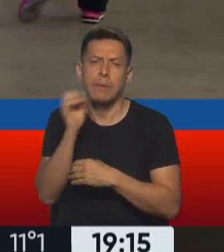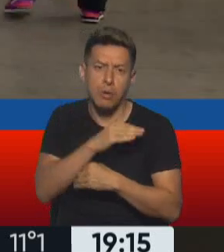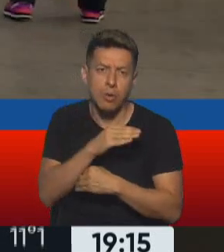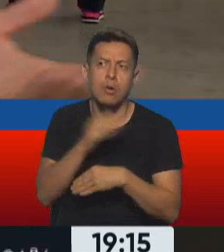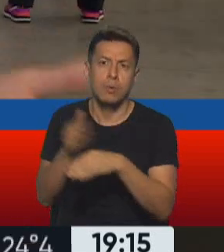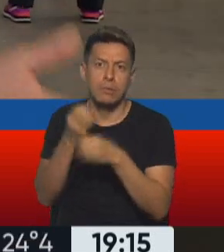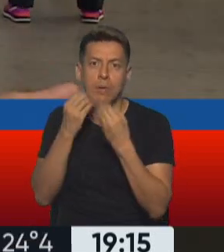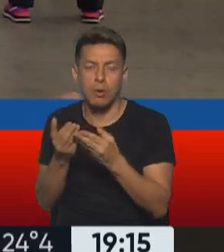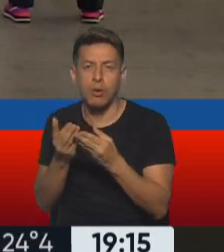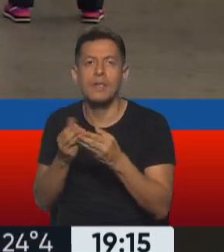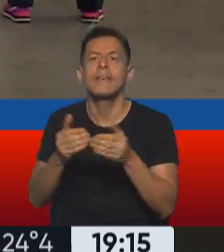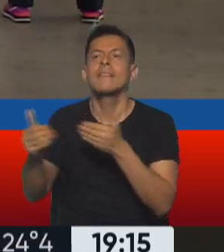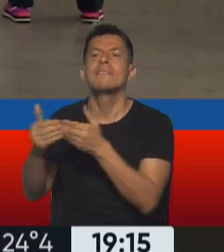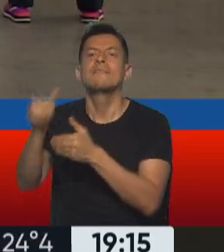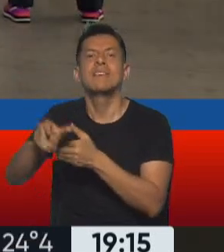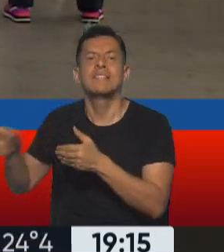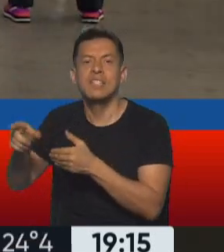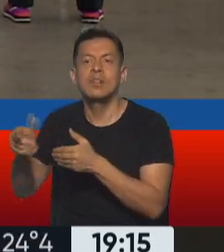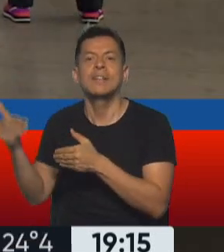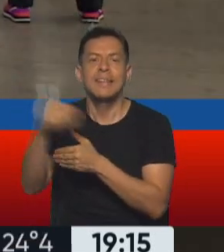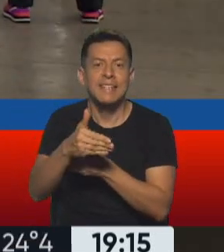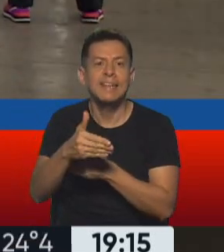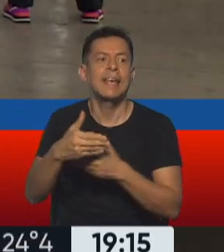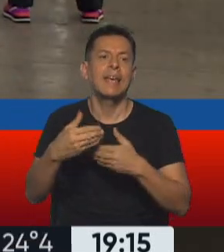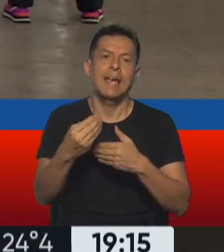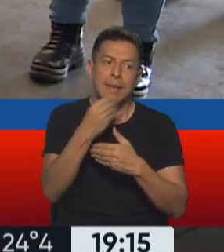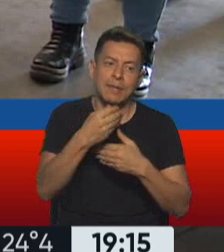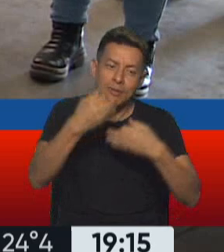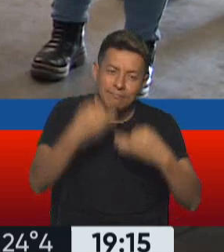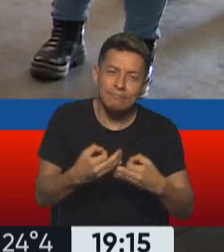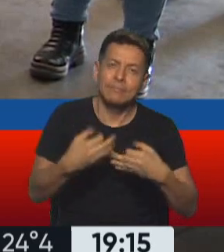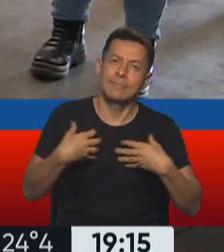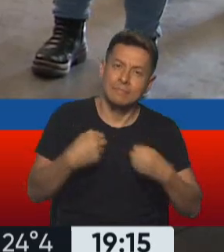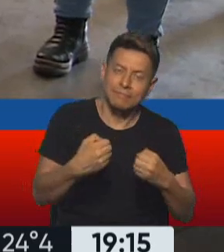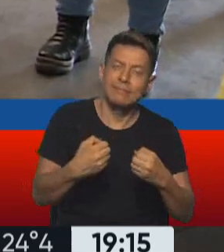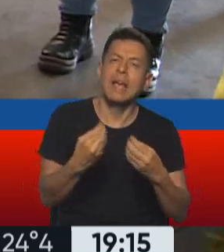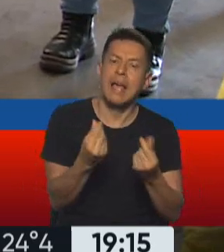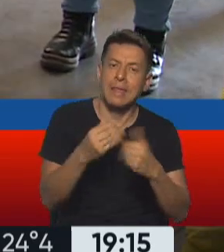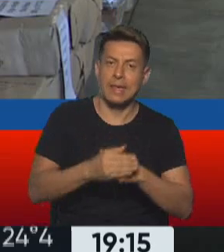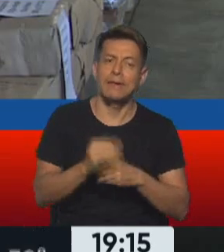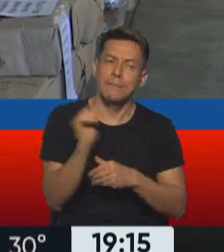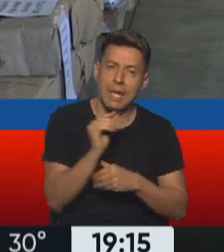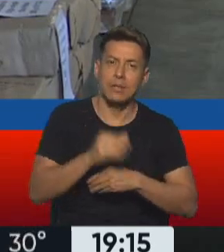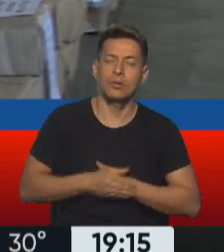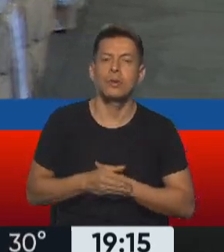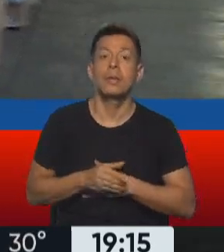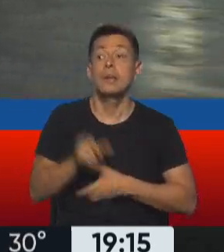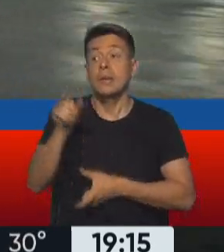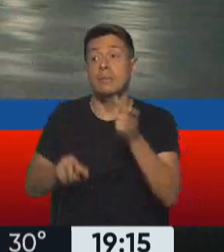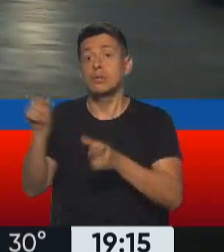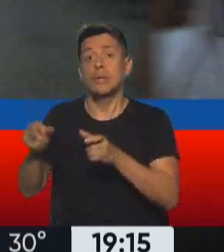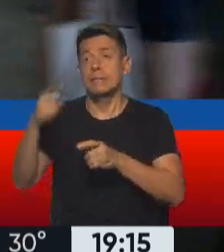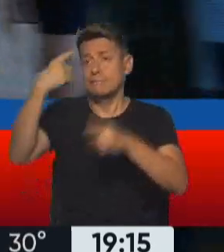los consumidores, los vecinos y las vecinas puedan acceder a alimentos sanos, de calidad y a los precios más accesibles posibles. La gente llega